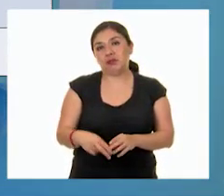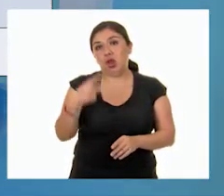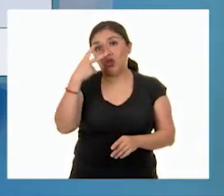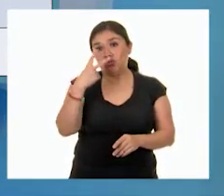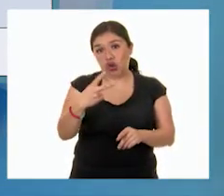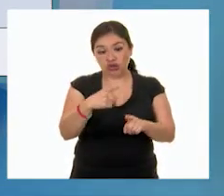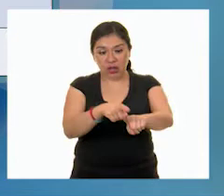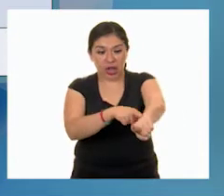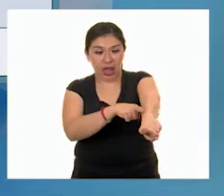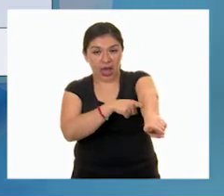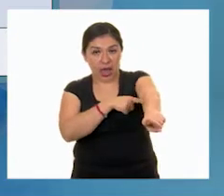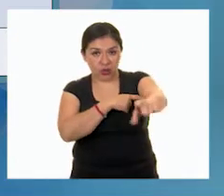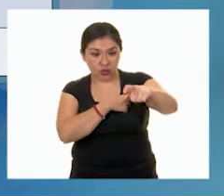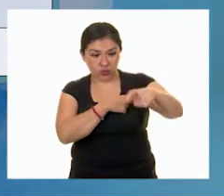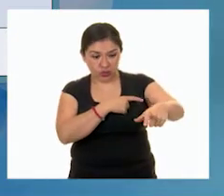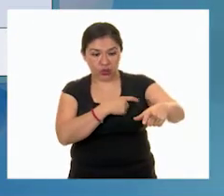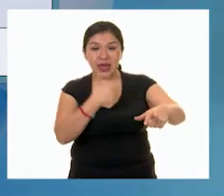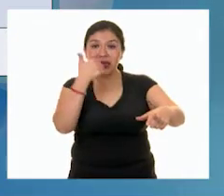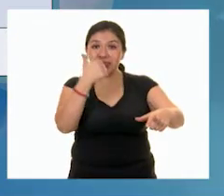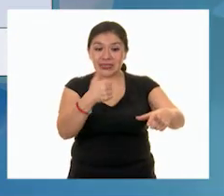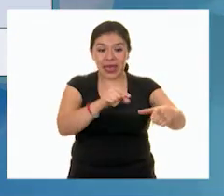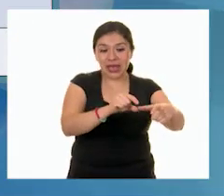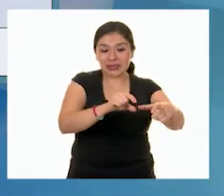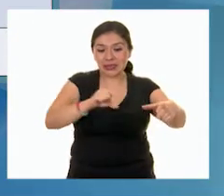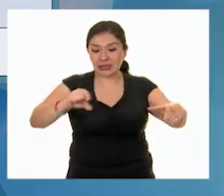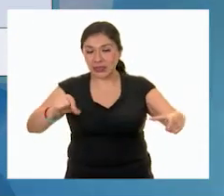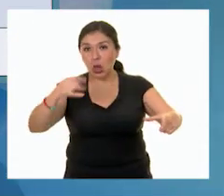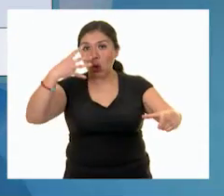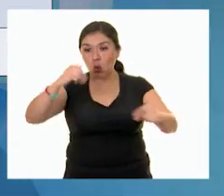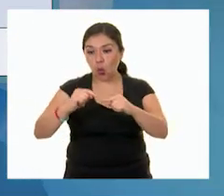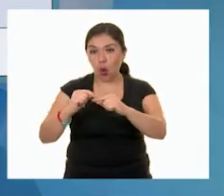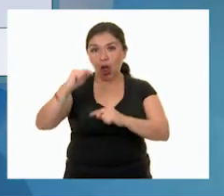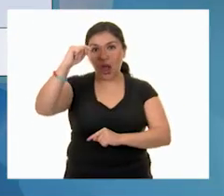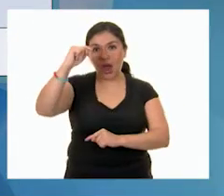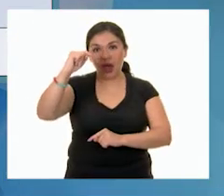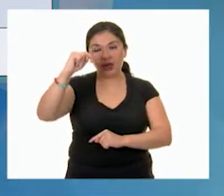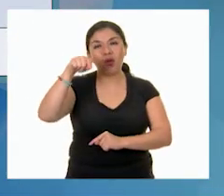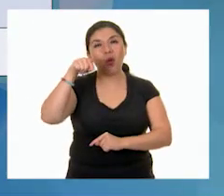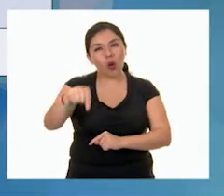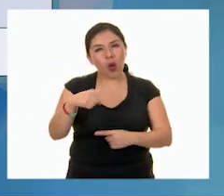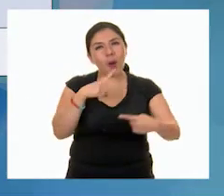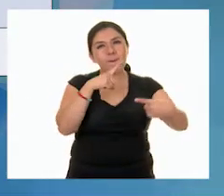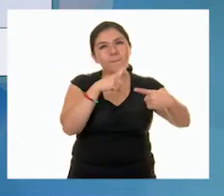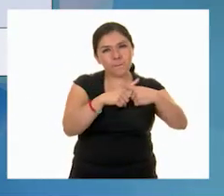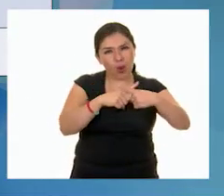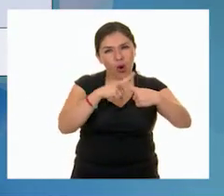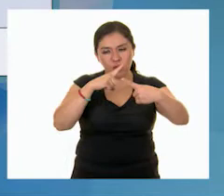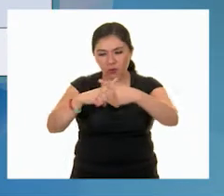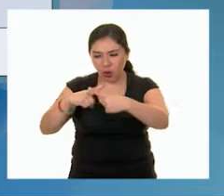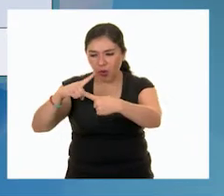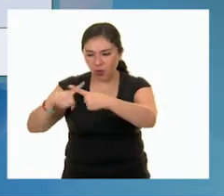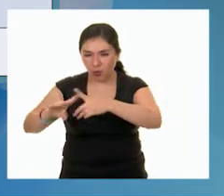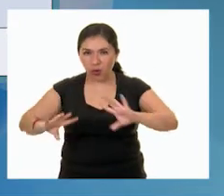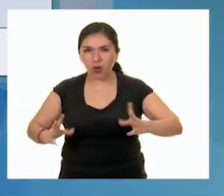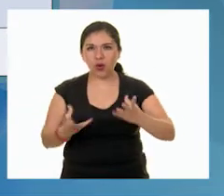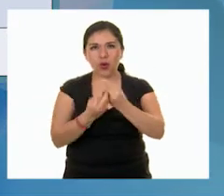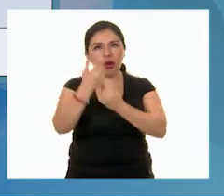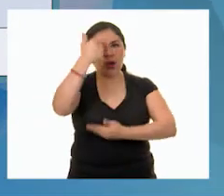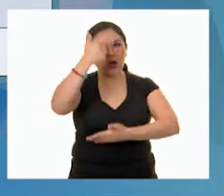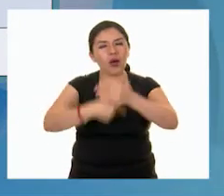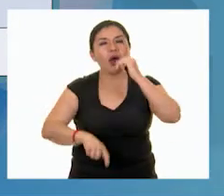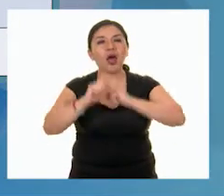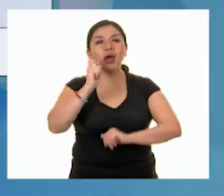largo, 6 de ancho y 4 de alto. Y entonces, si multiplicamos todo eso,